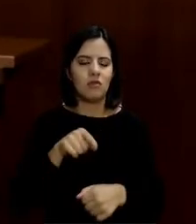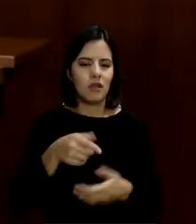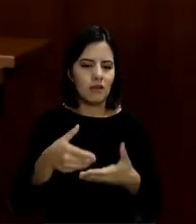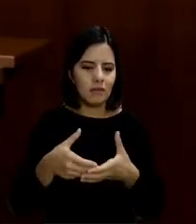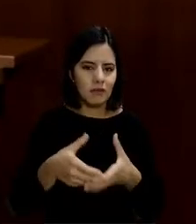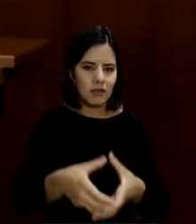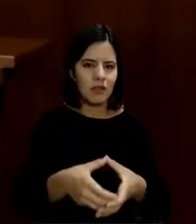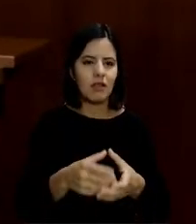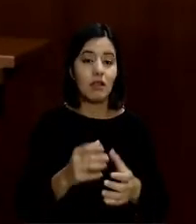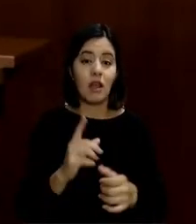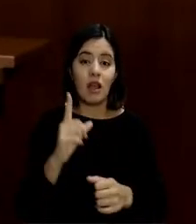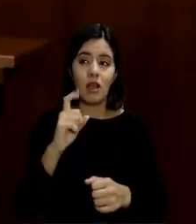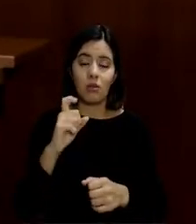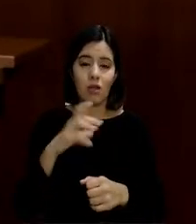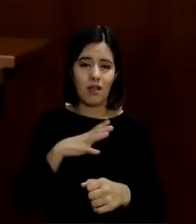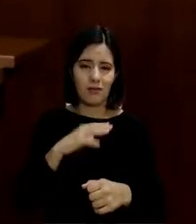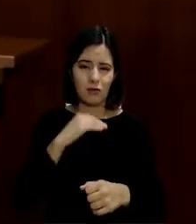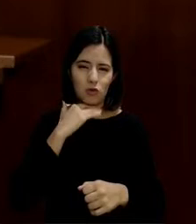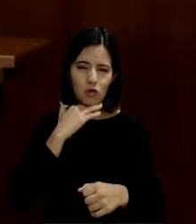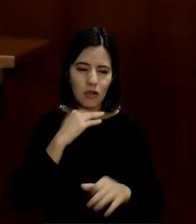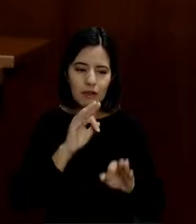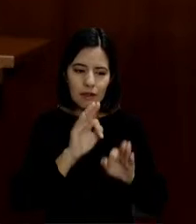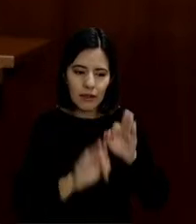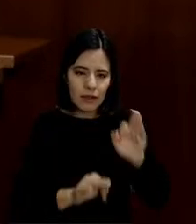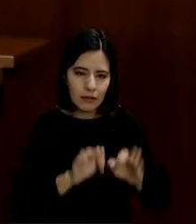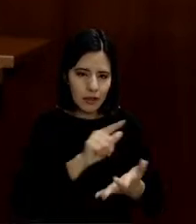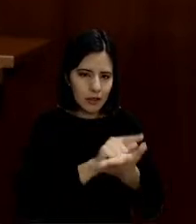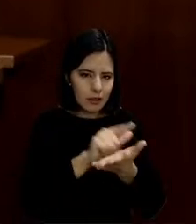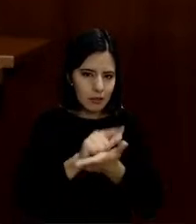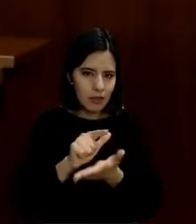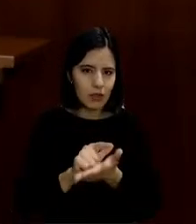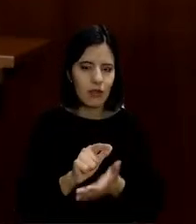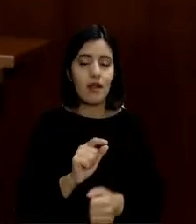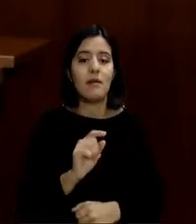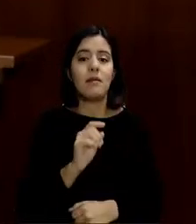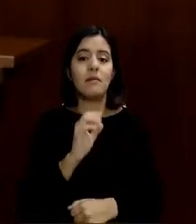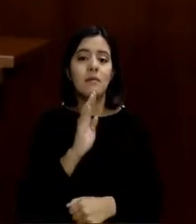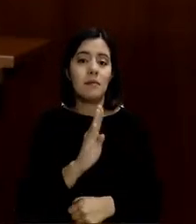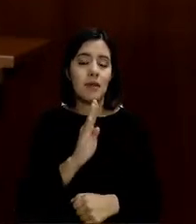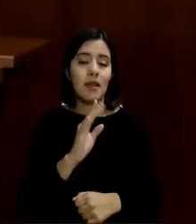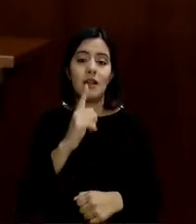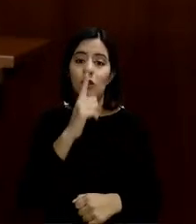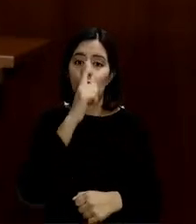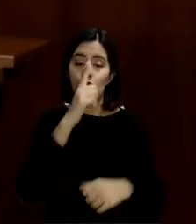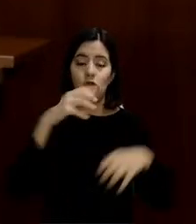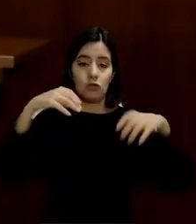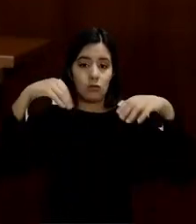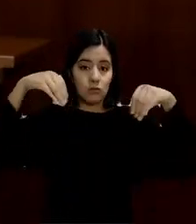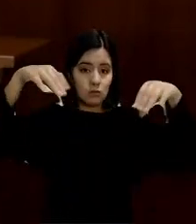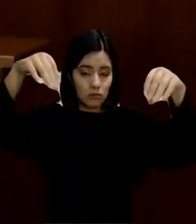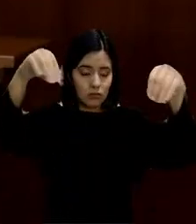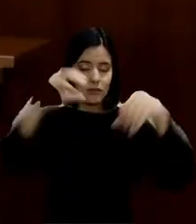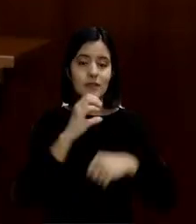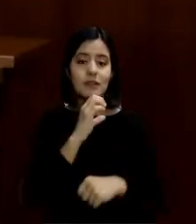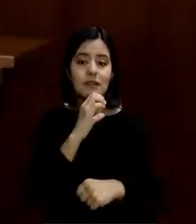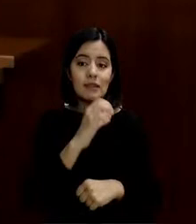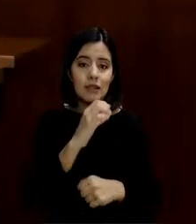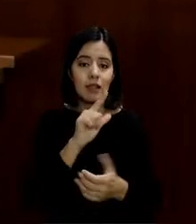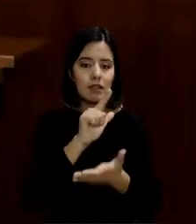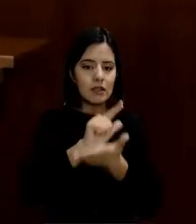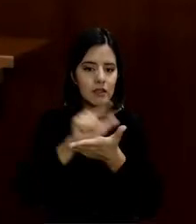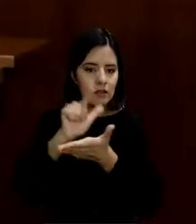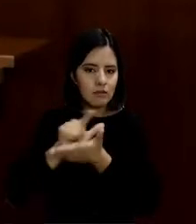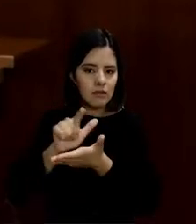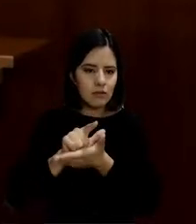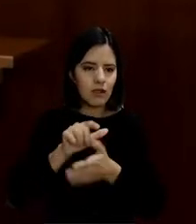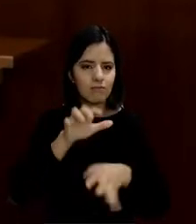aguas residuales. B. Alumbrado público. C. Limpia, recolección, traslado y